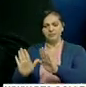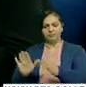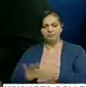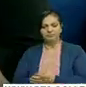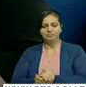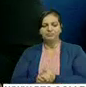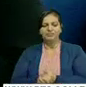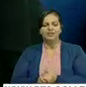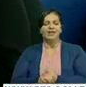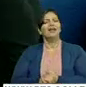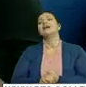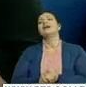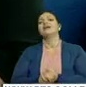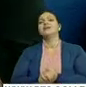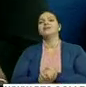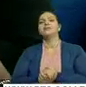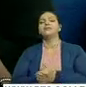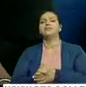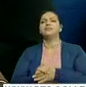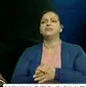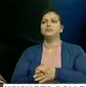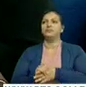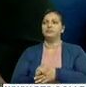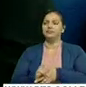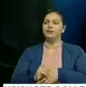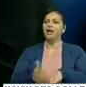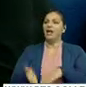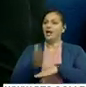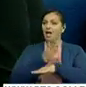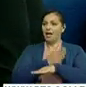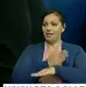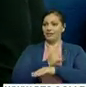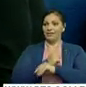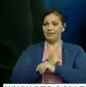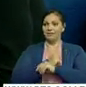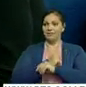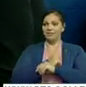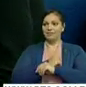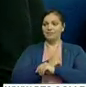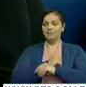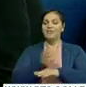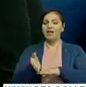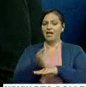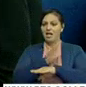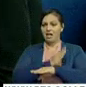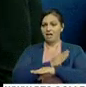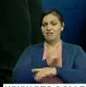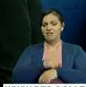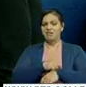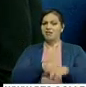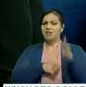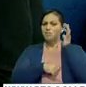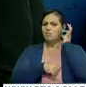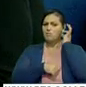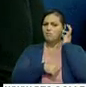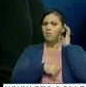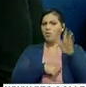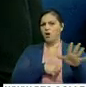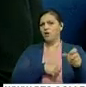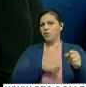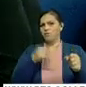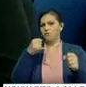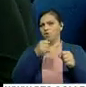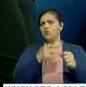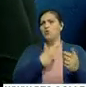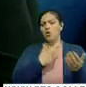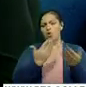en la vida real o en la práctica, yo he tenido la oportunidad, y aquí donde usted está sentado, han estado sentadas mujeres que han sido víctimas de